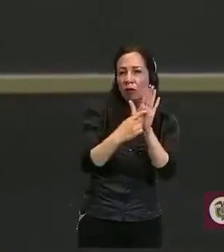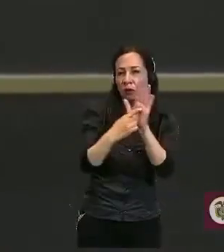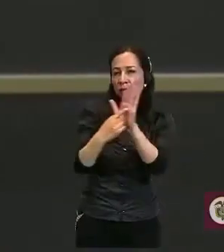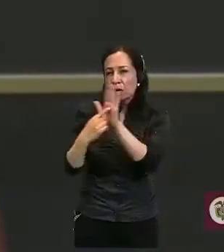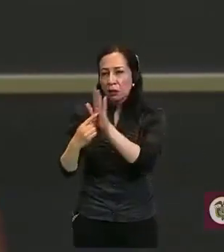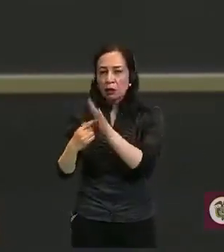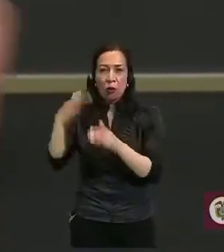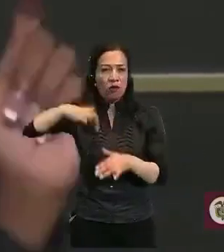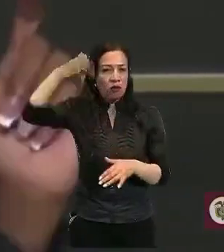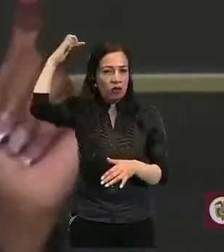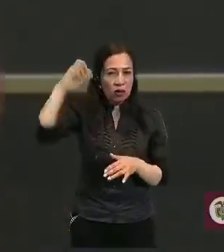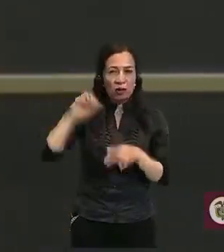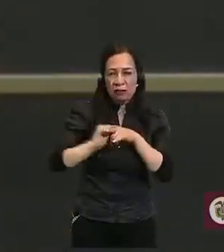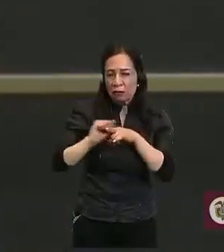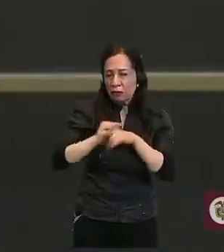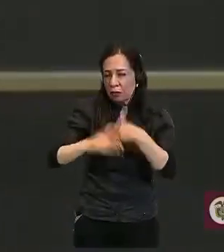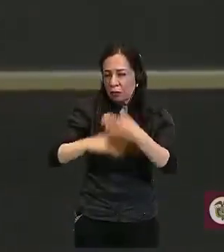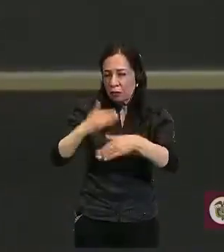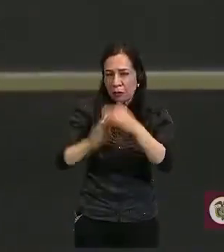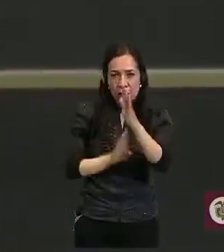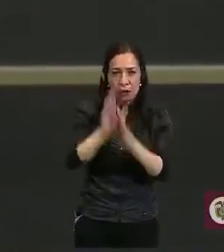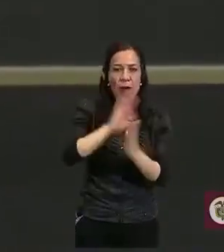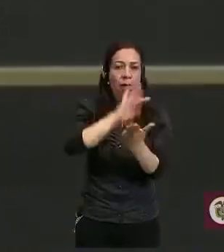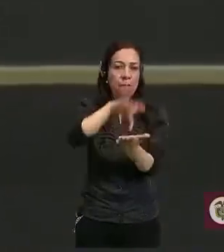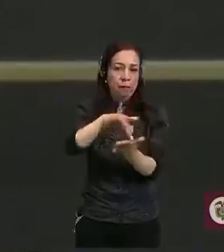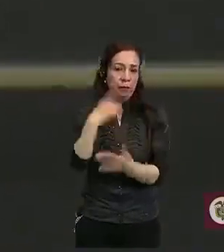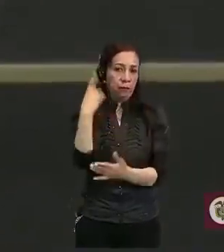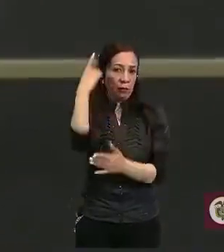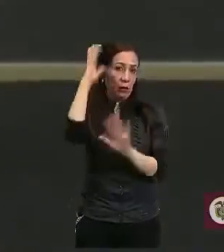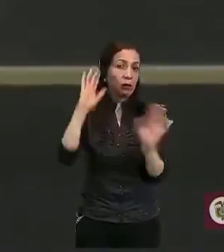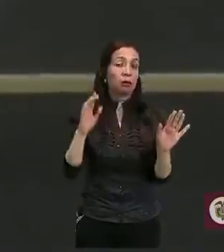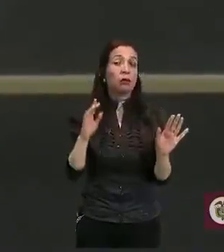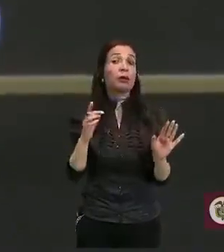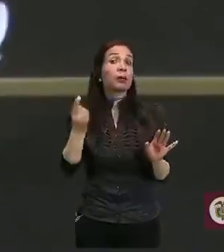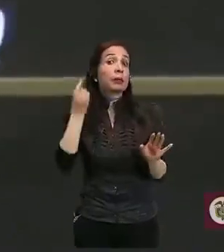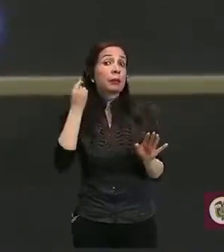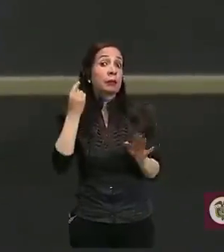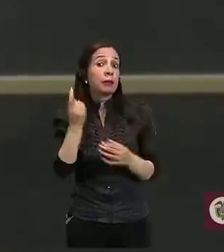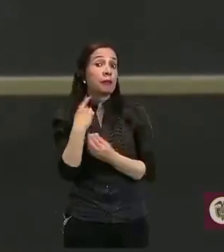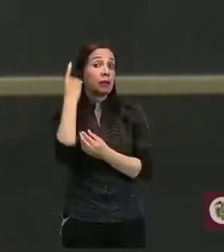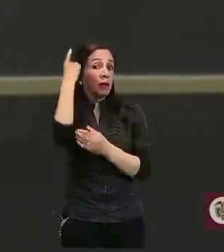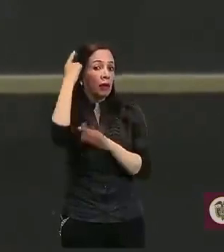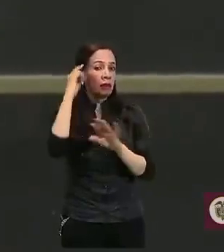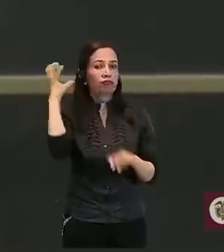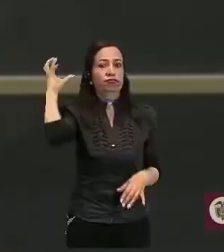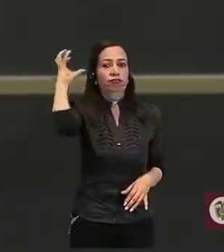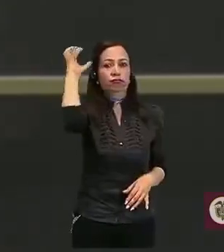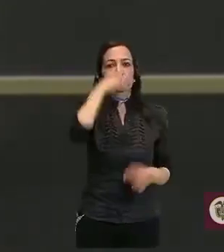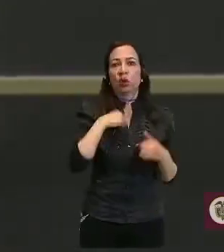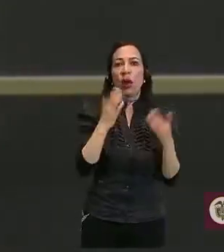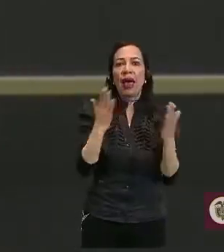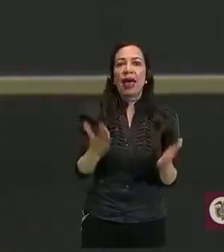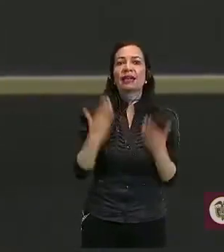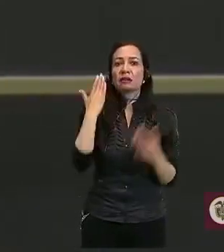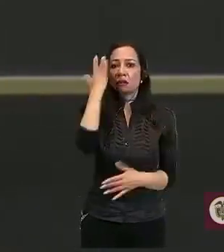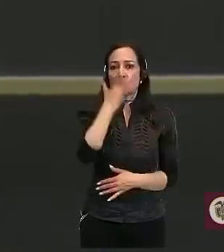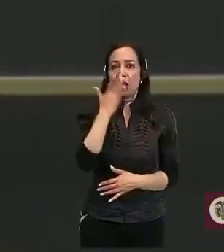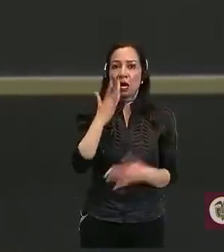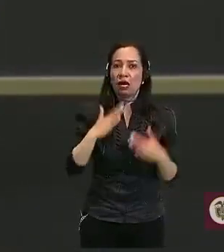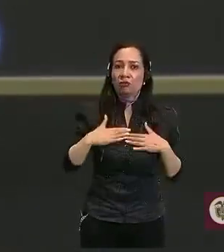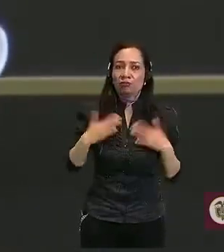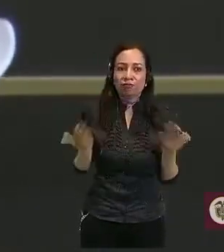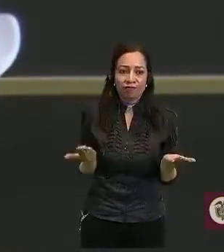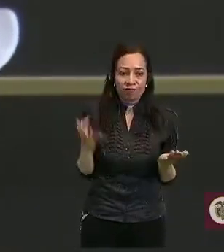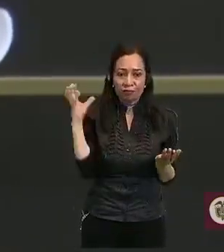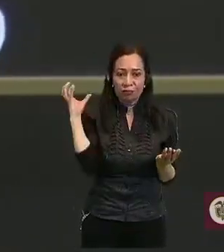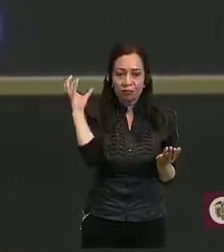vengo profesionalmente. Pero ¿saben una cosa? Recién en la política me enteré que era negra. Recién en la política